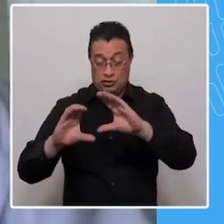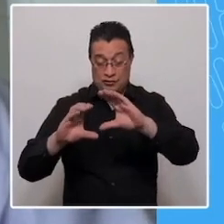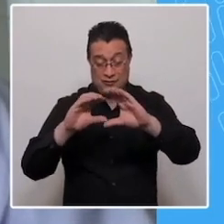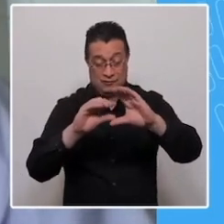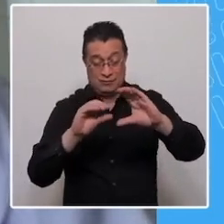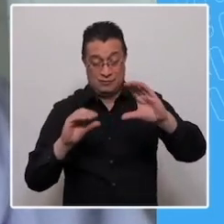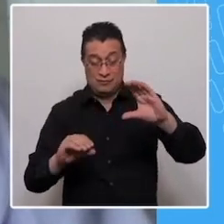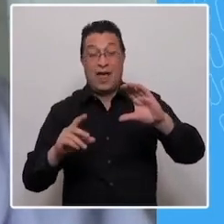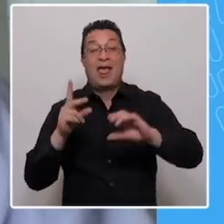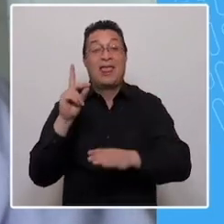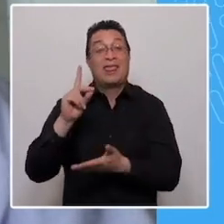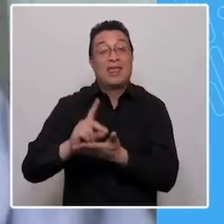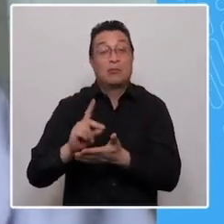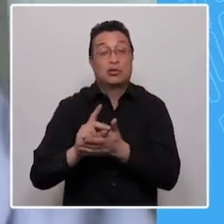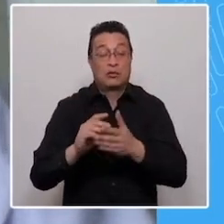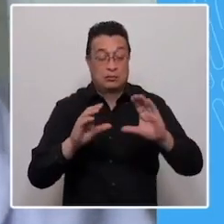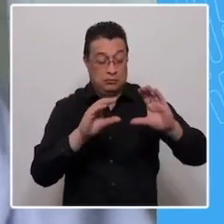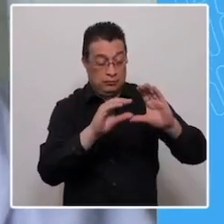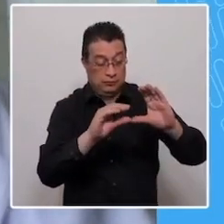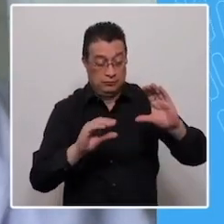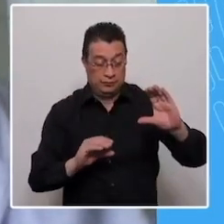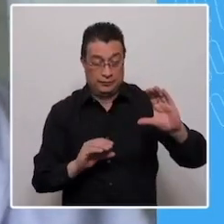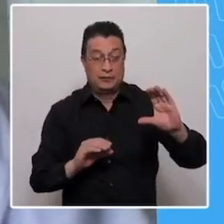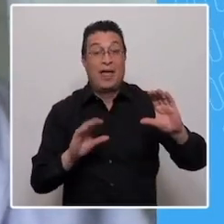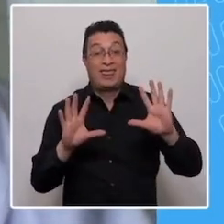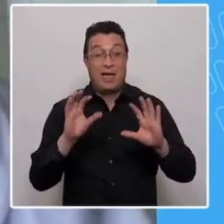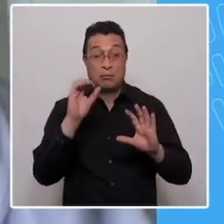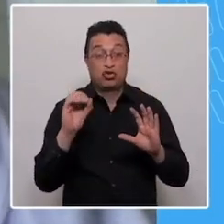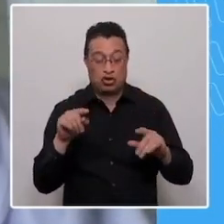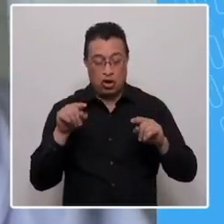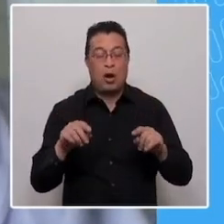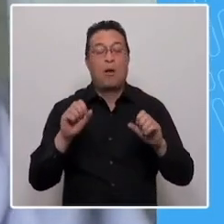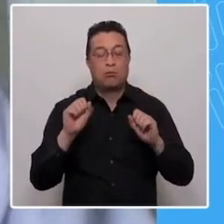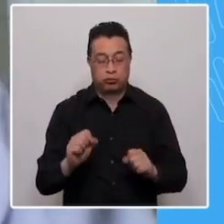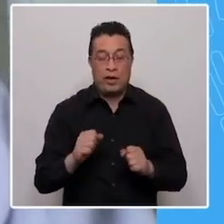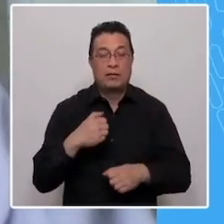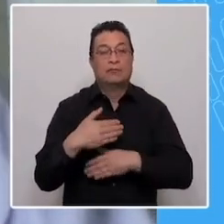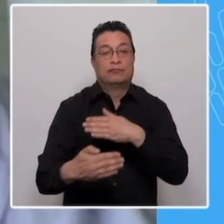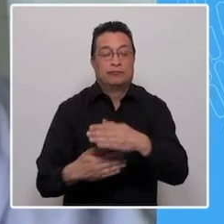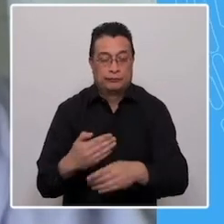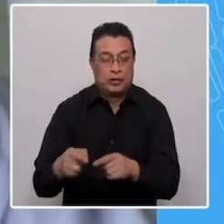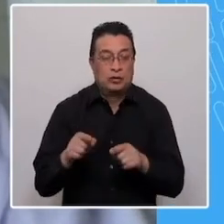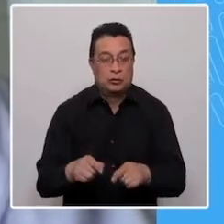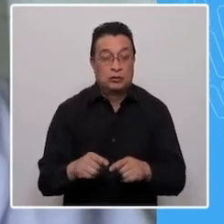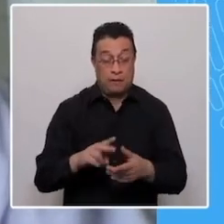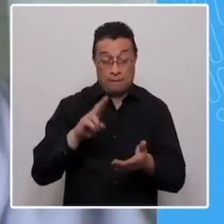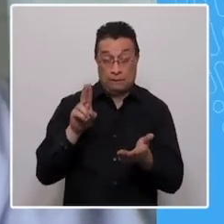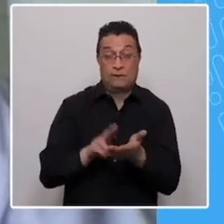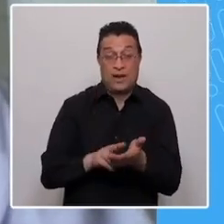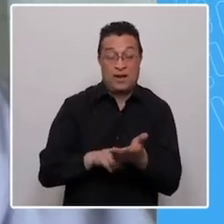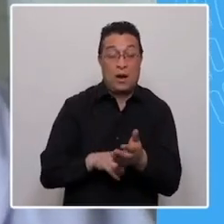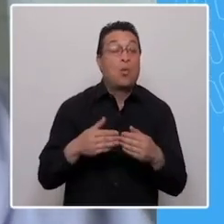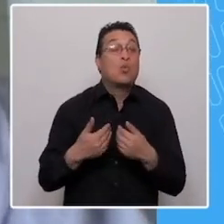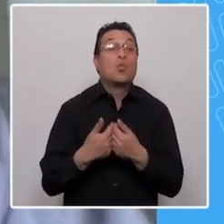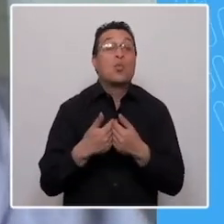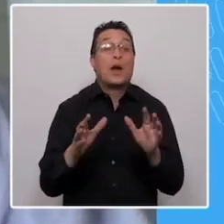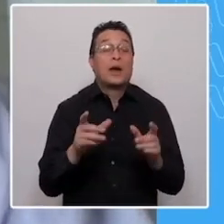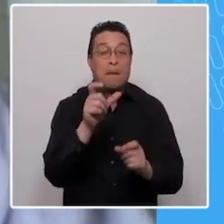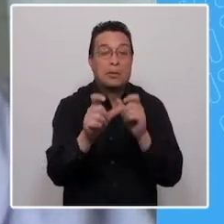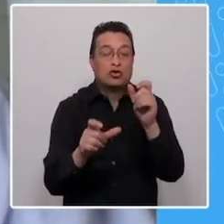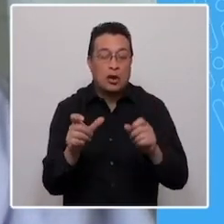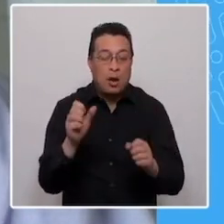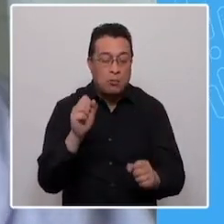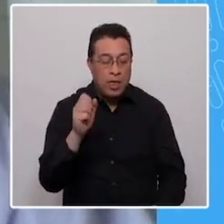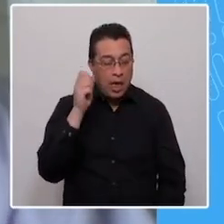Cámara de Diputados para poder funcionar durante este mismo año. Sinceramente, cualquier persona que comprenda